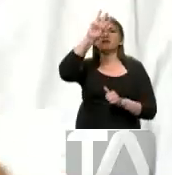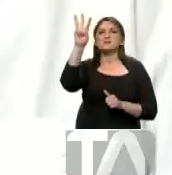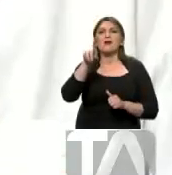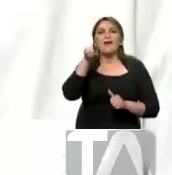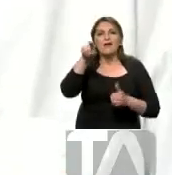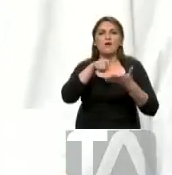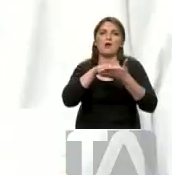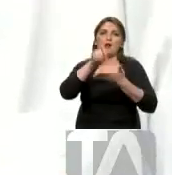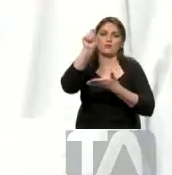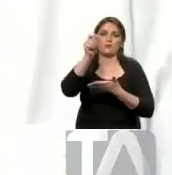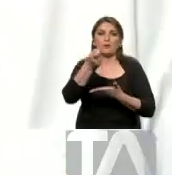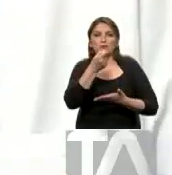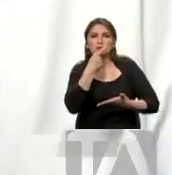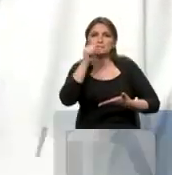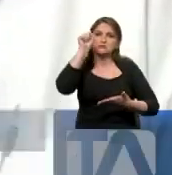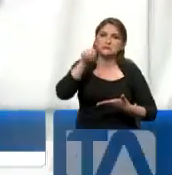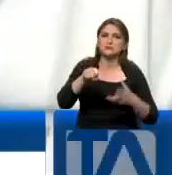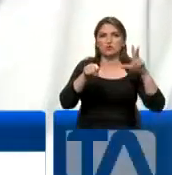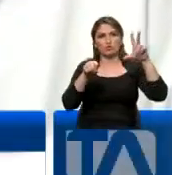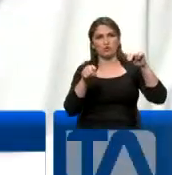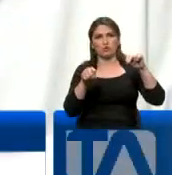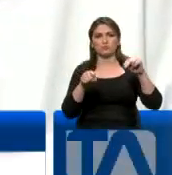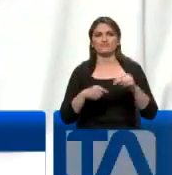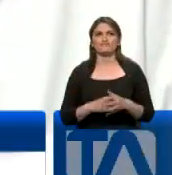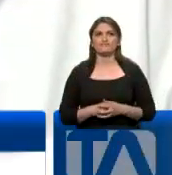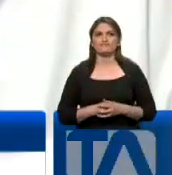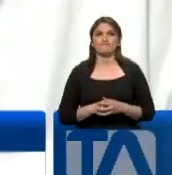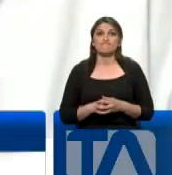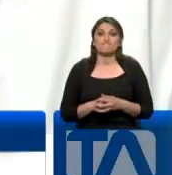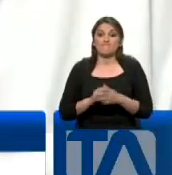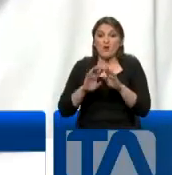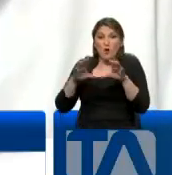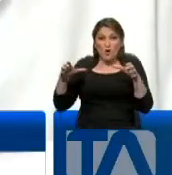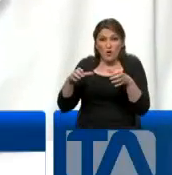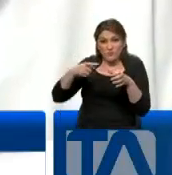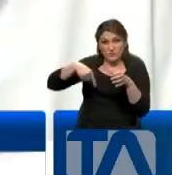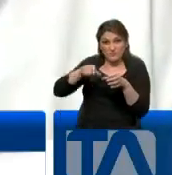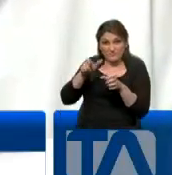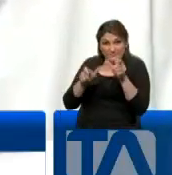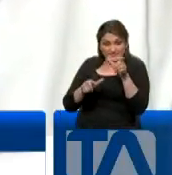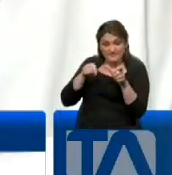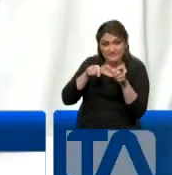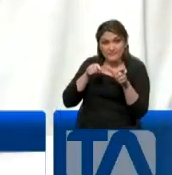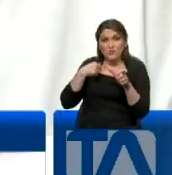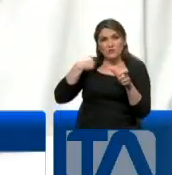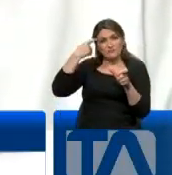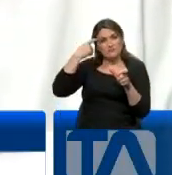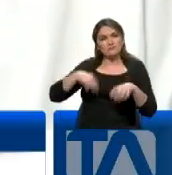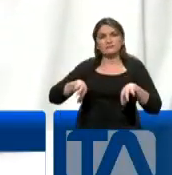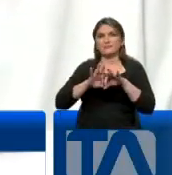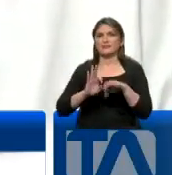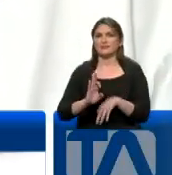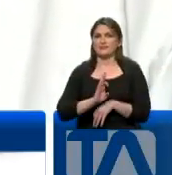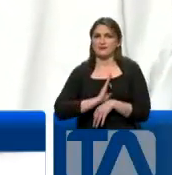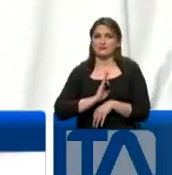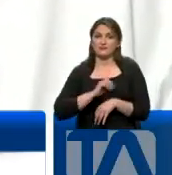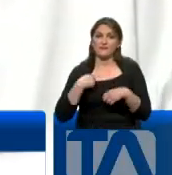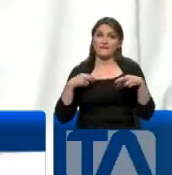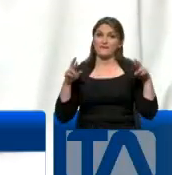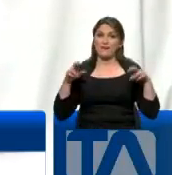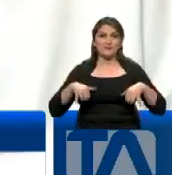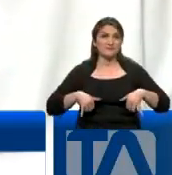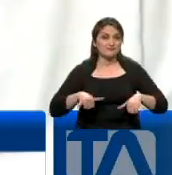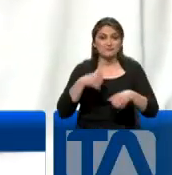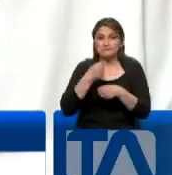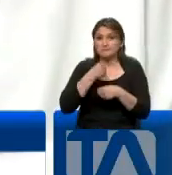Salud. Podría esta comisión, como está integrada, podría ser la función de esta comisión técnica, que yo sugiero que funcione permanentemente sin ningún